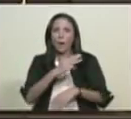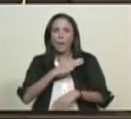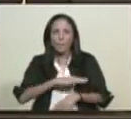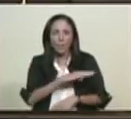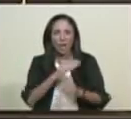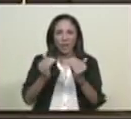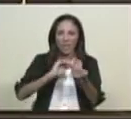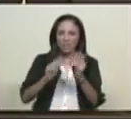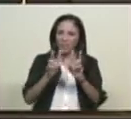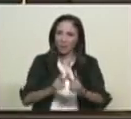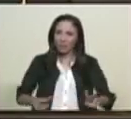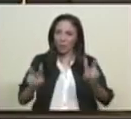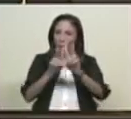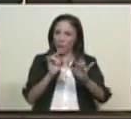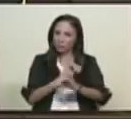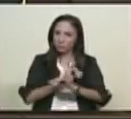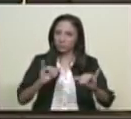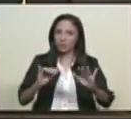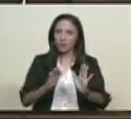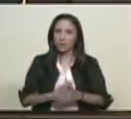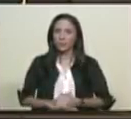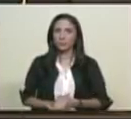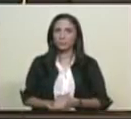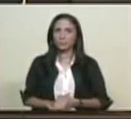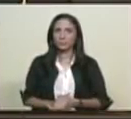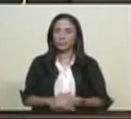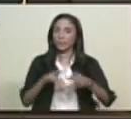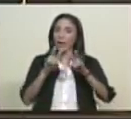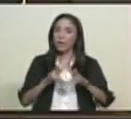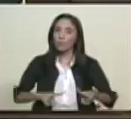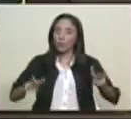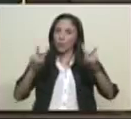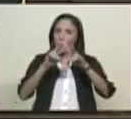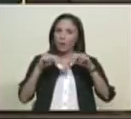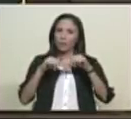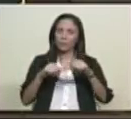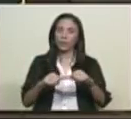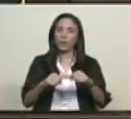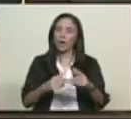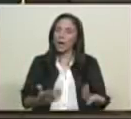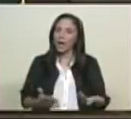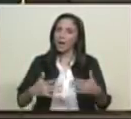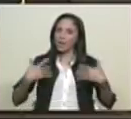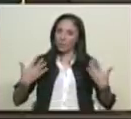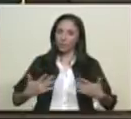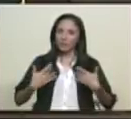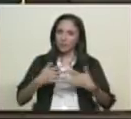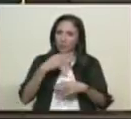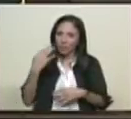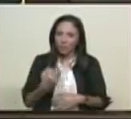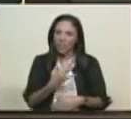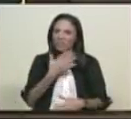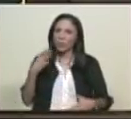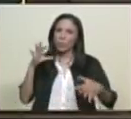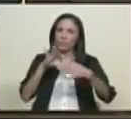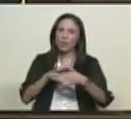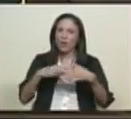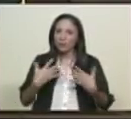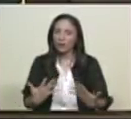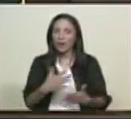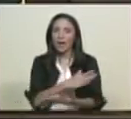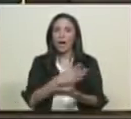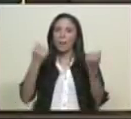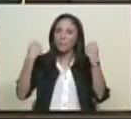ética, por la perseverancia en los valores. Sí, la felicidad verdadera está vinculada a la práctica